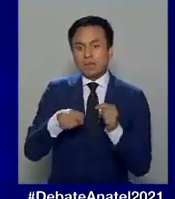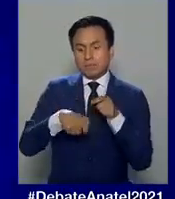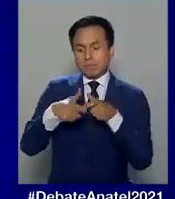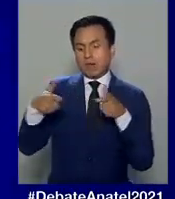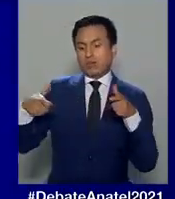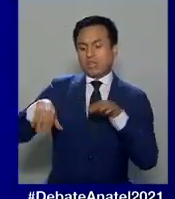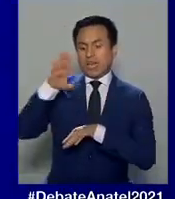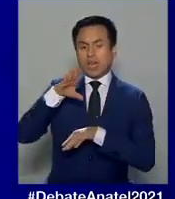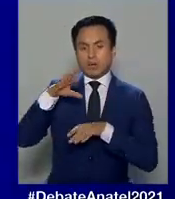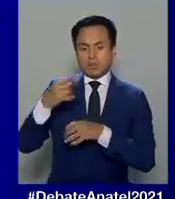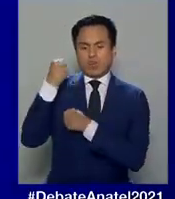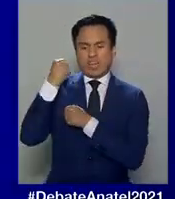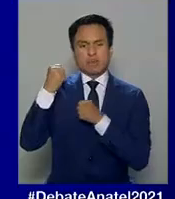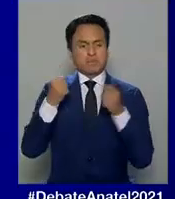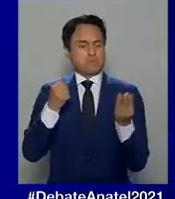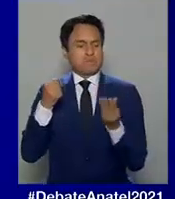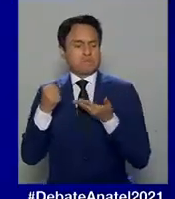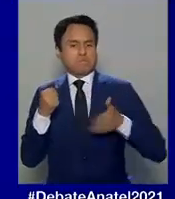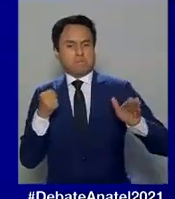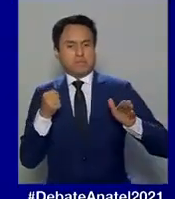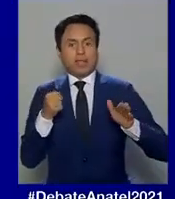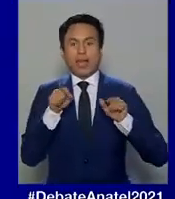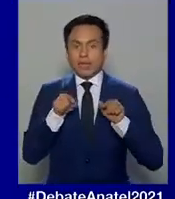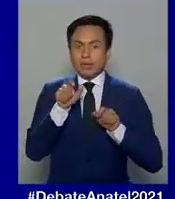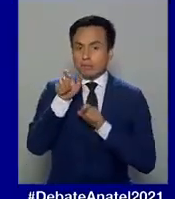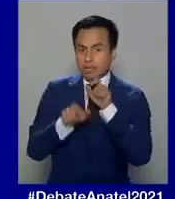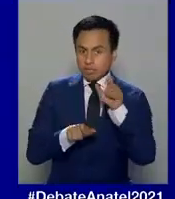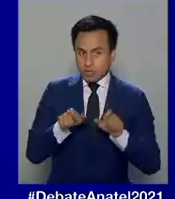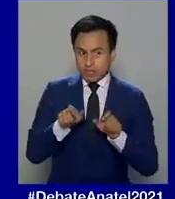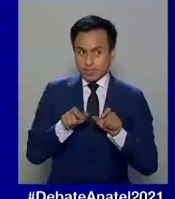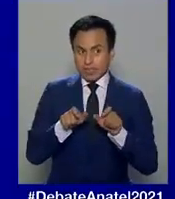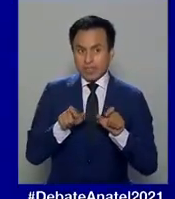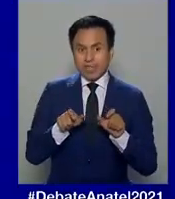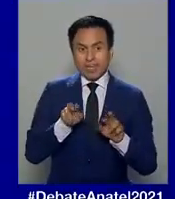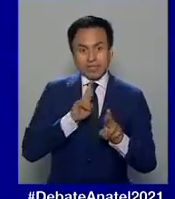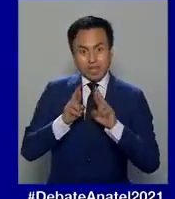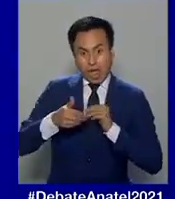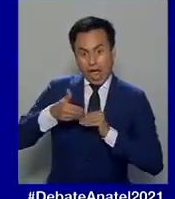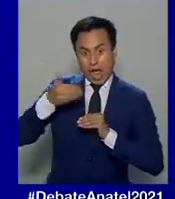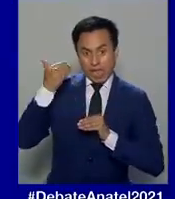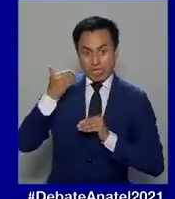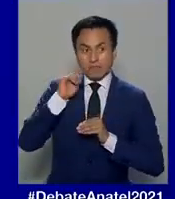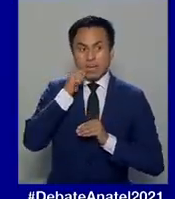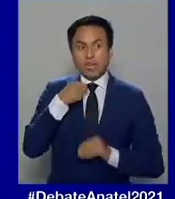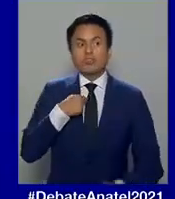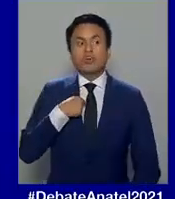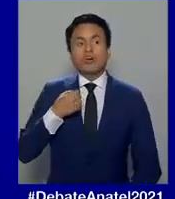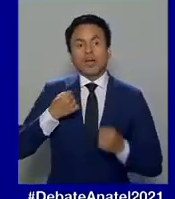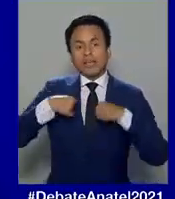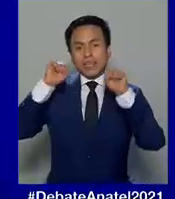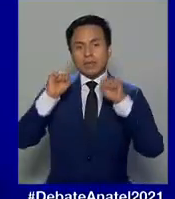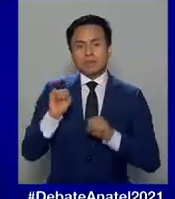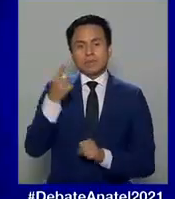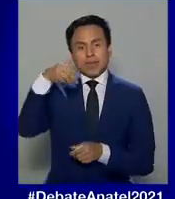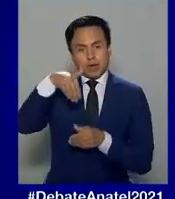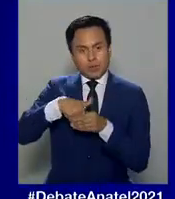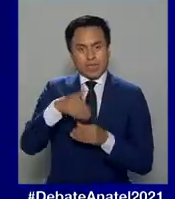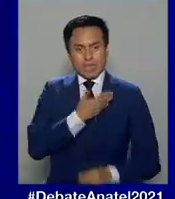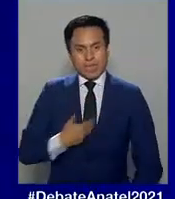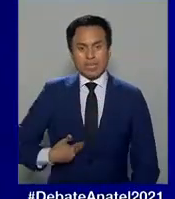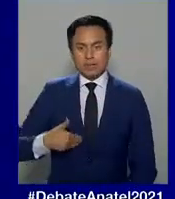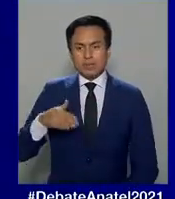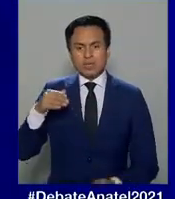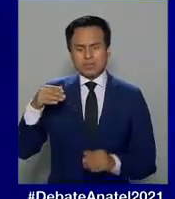quiere arrasar con la minoría. Bueno, ahí las personas, dentro de ese resultado, dentro del resultado de que yo gané la primera vuelta, contra todas